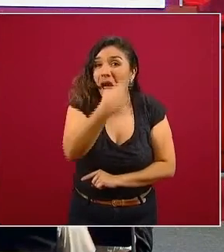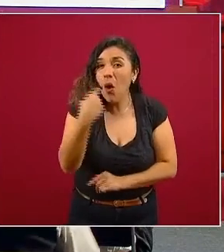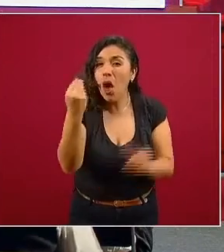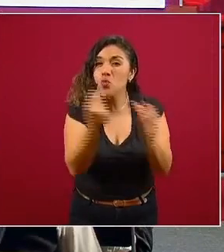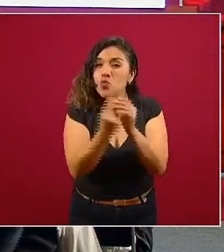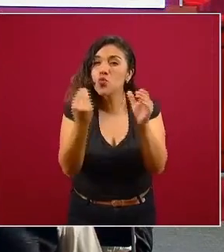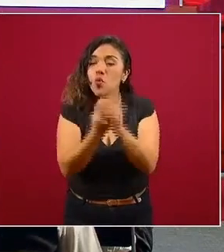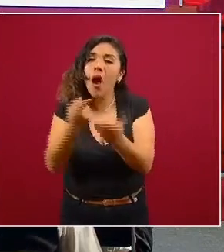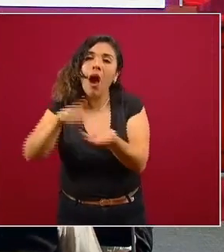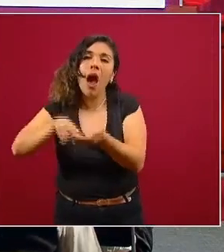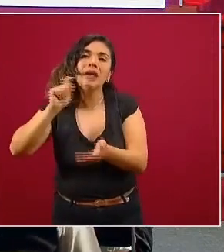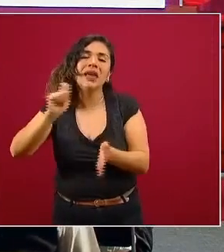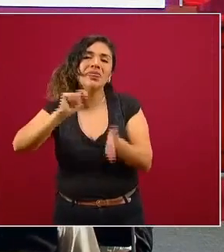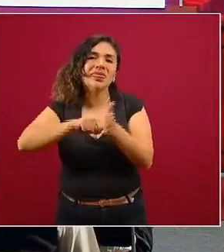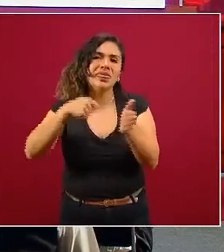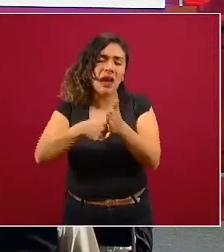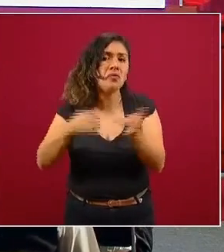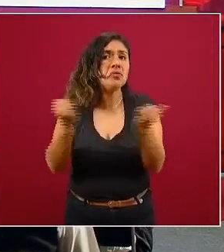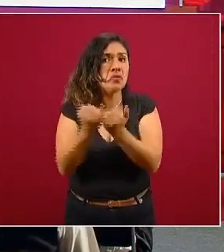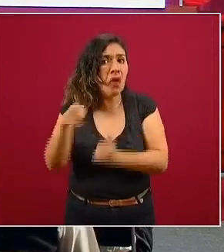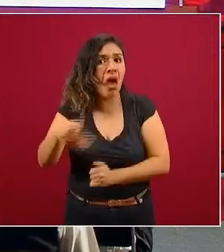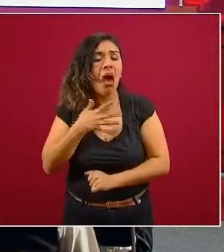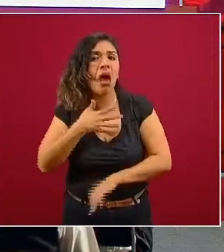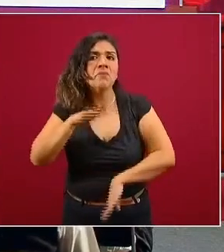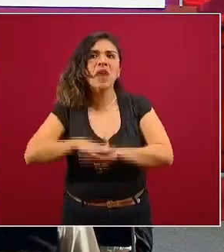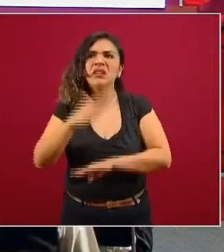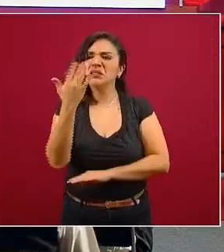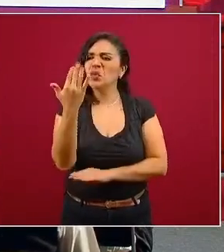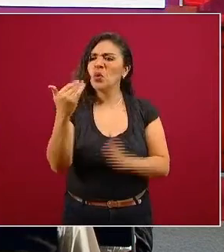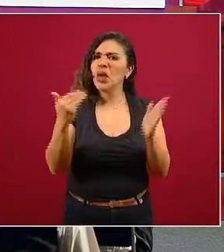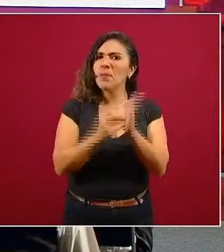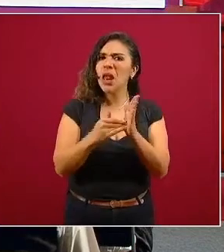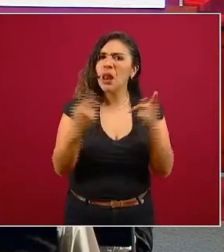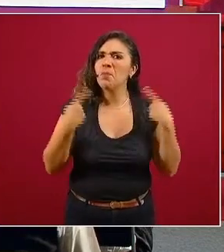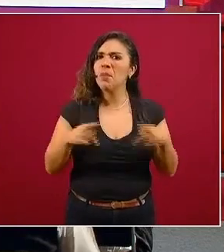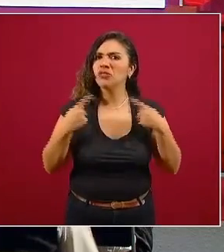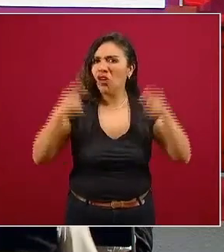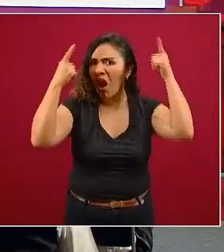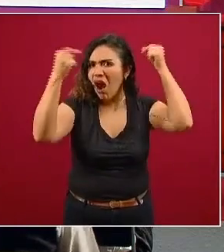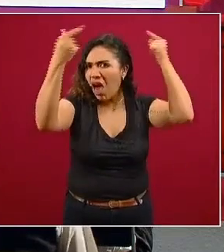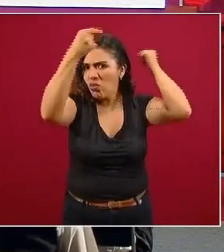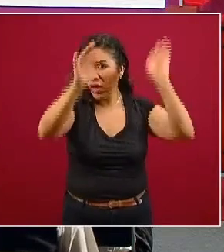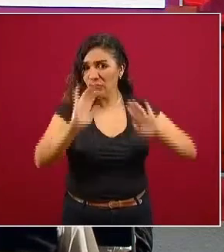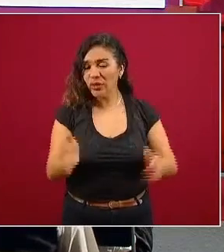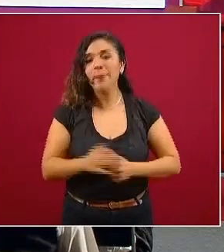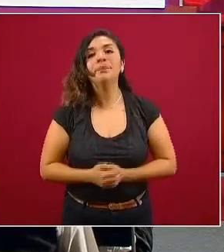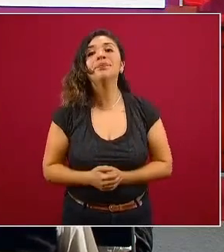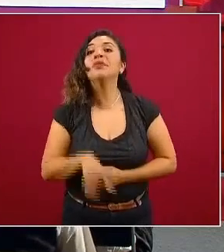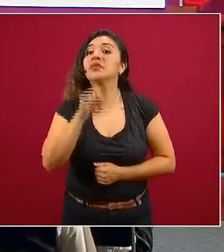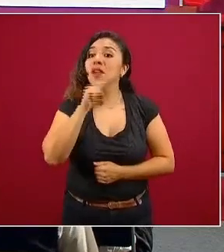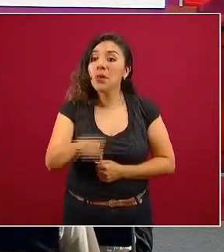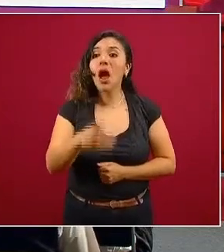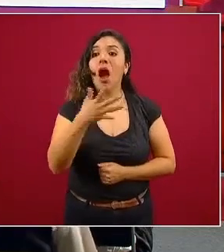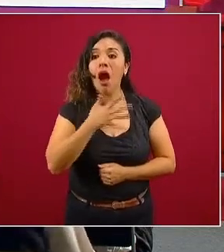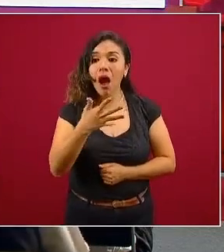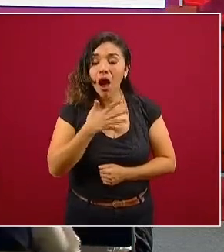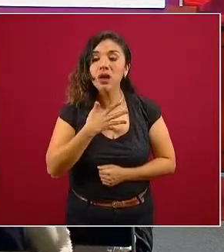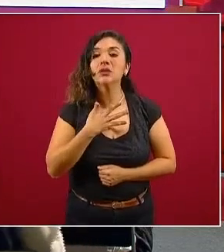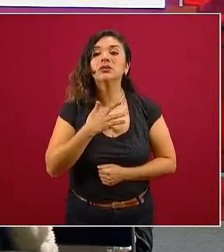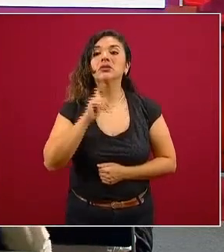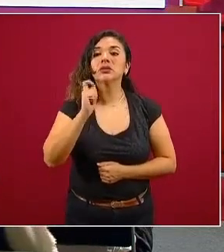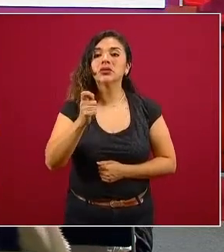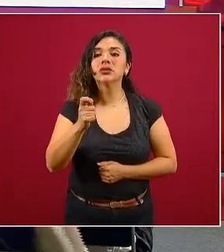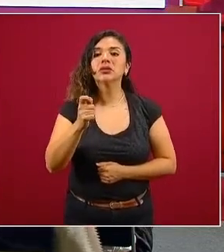es técnico y ha tenido también más de 50,000 graduados. También tenemos el